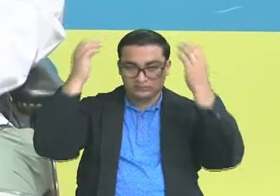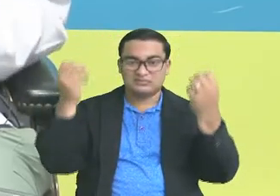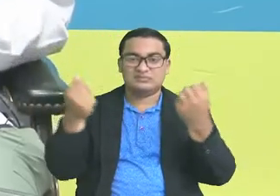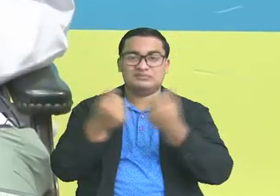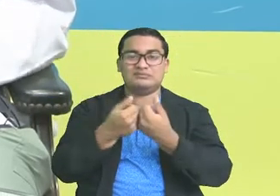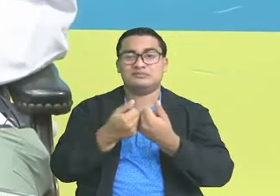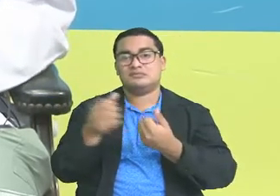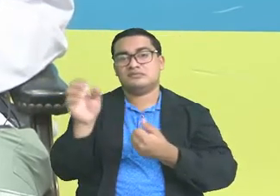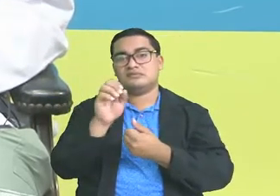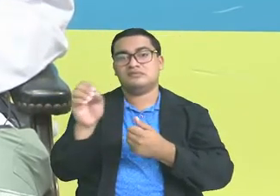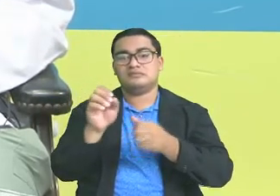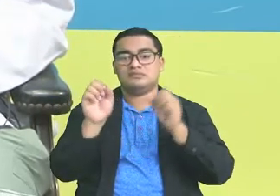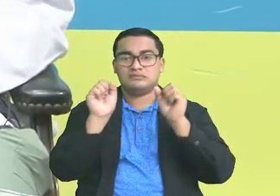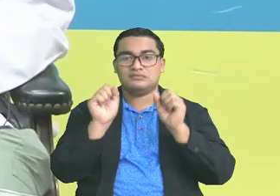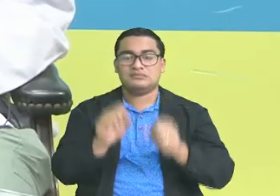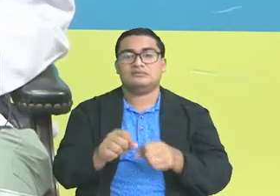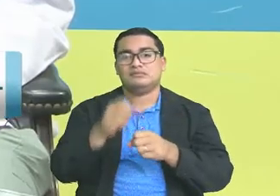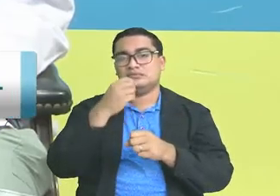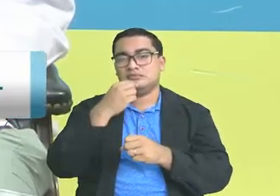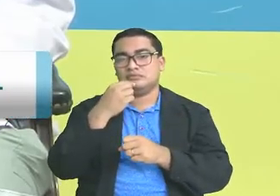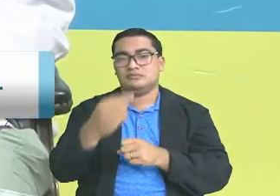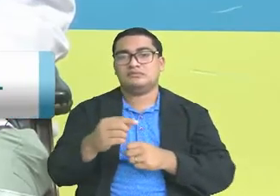pudiera utilizarse accidente cerebrovascular.